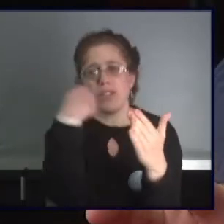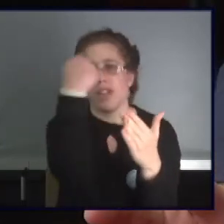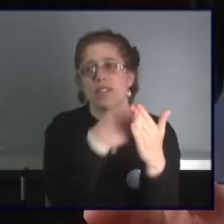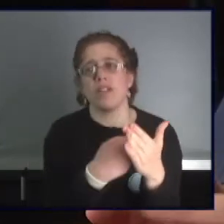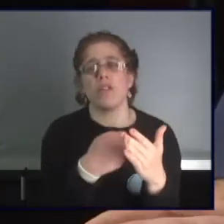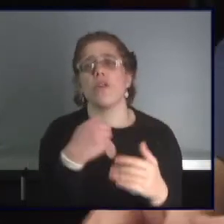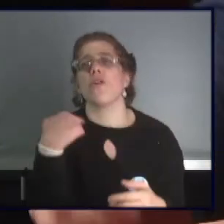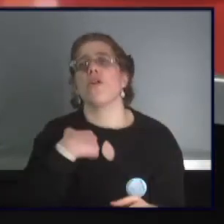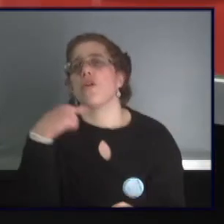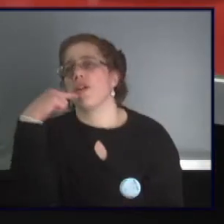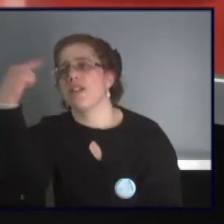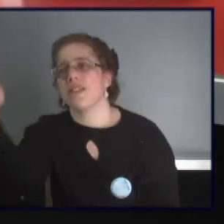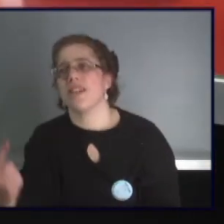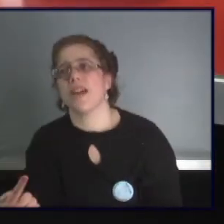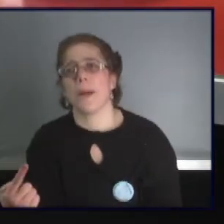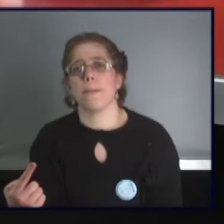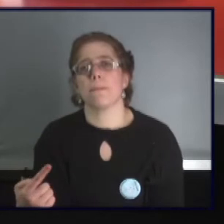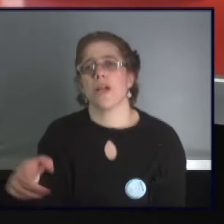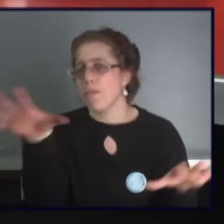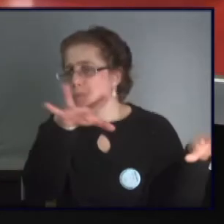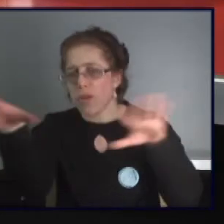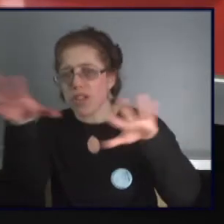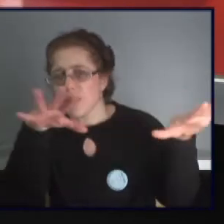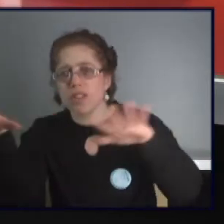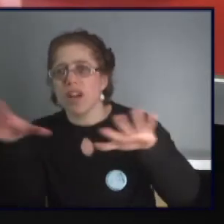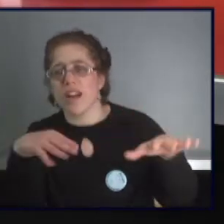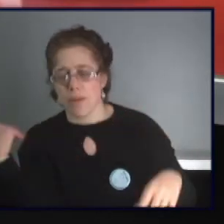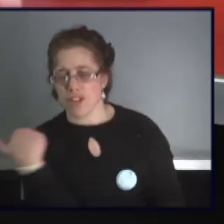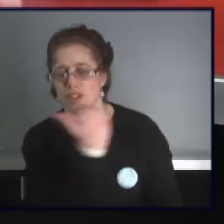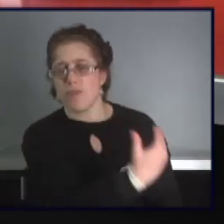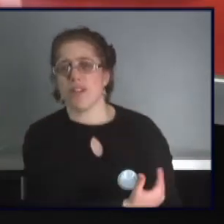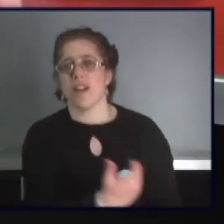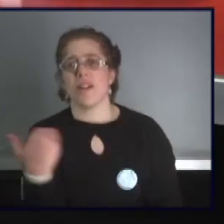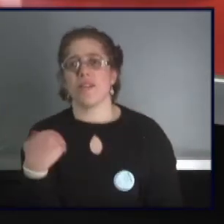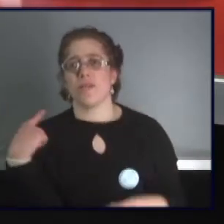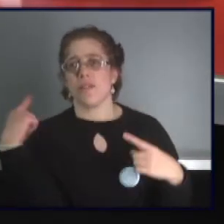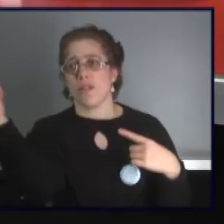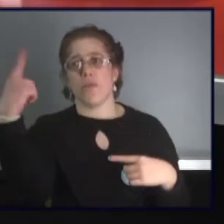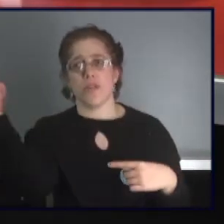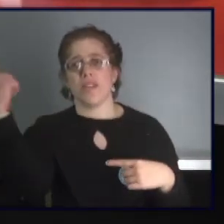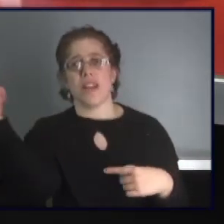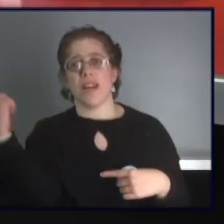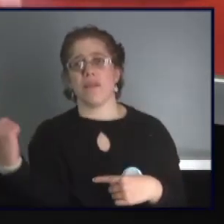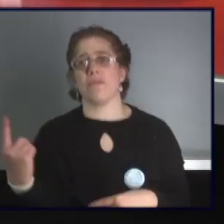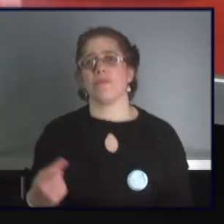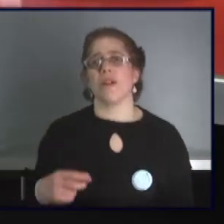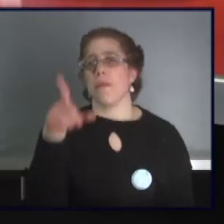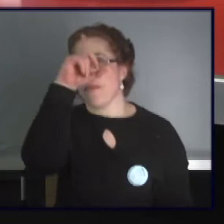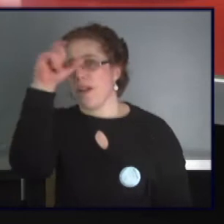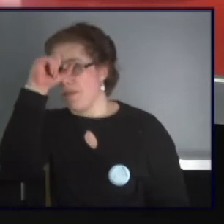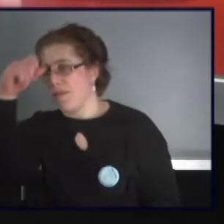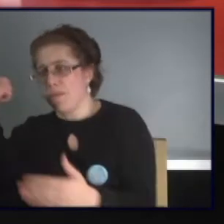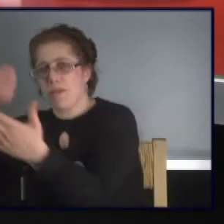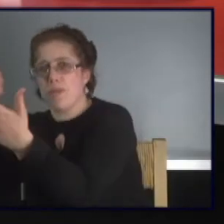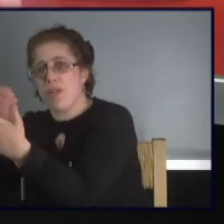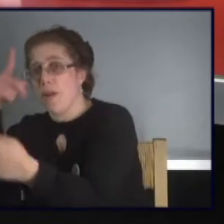comentaba no vamos hay que salir a movilizar a los vecinos para combatir la seguridad o para reclamar más presupuesto para el hospital o